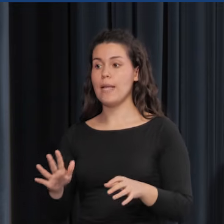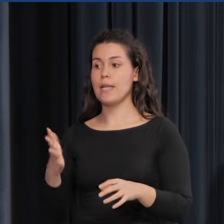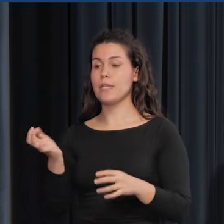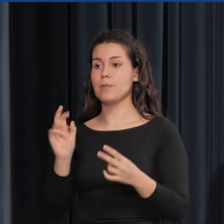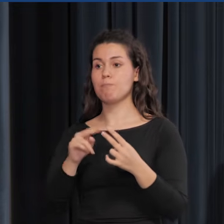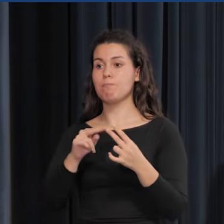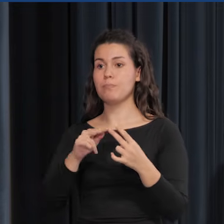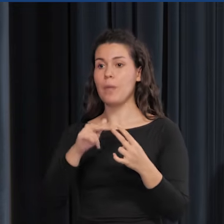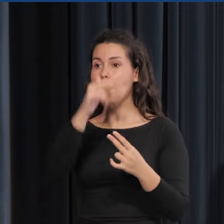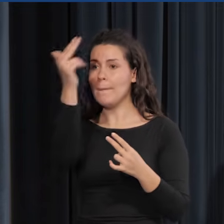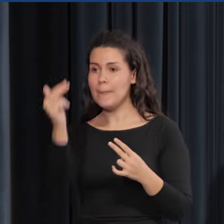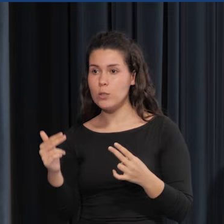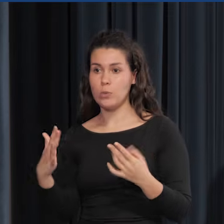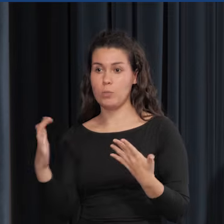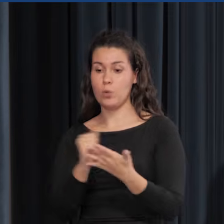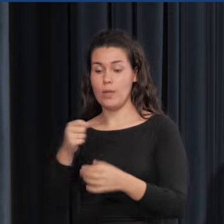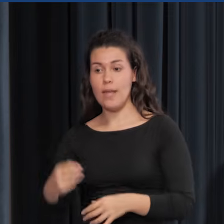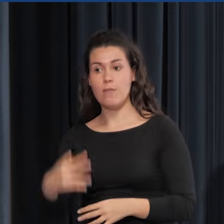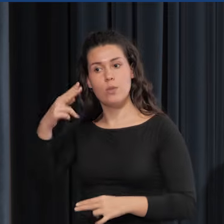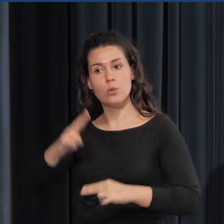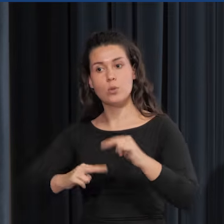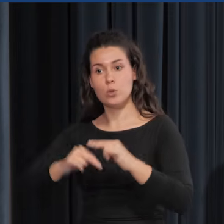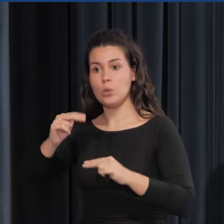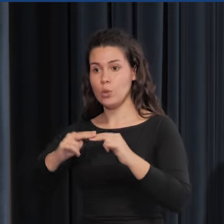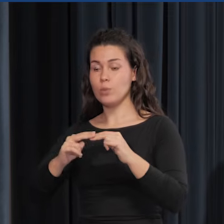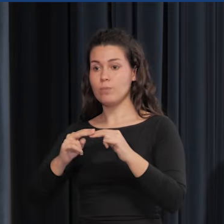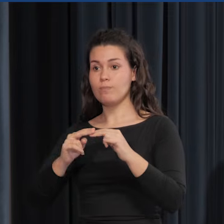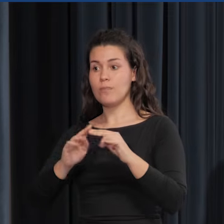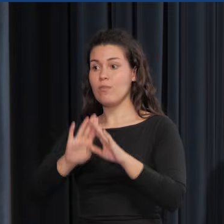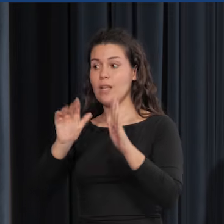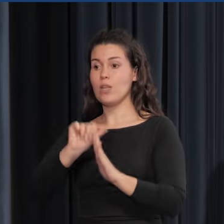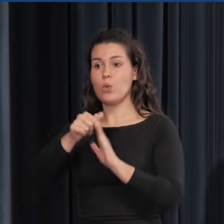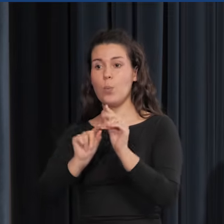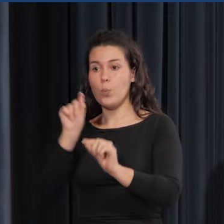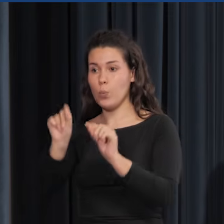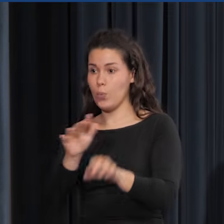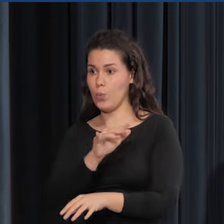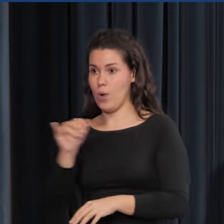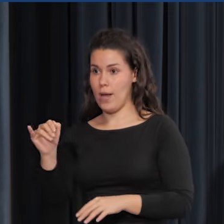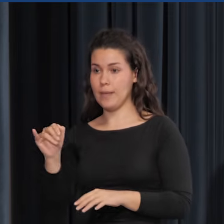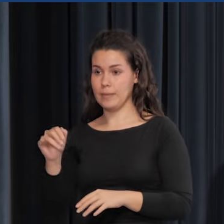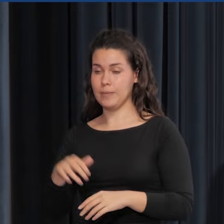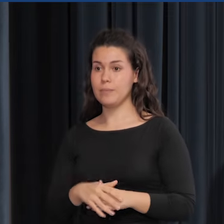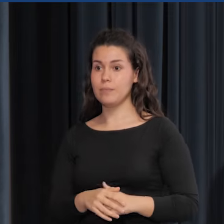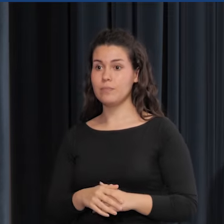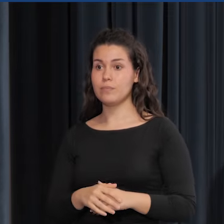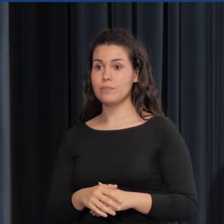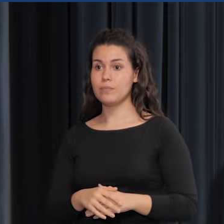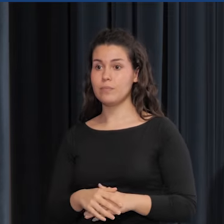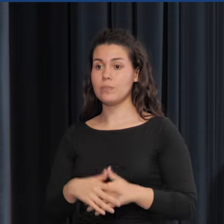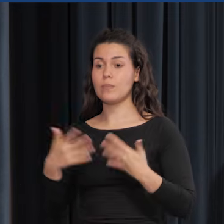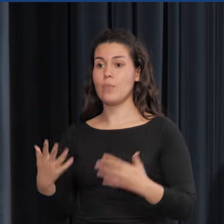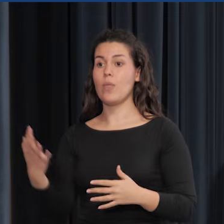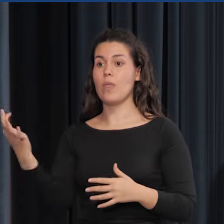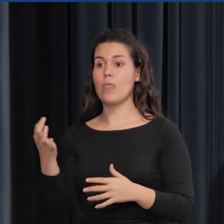Las pinturas, todo lo que construimos en nuestro edificio también emite compuestos orgánicos volátiles, con lo cual lo ideal sería adoptar o